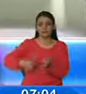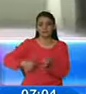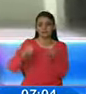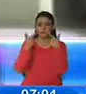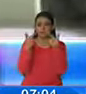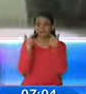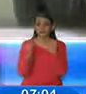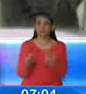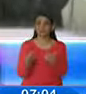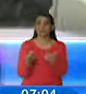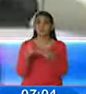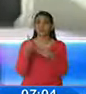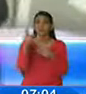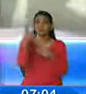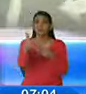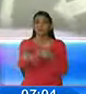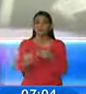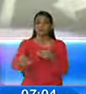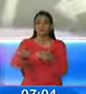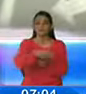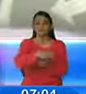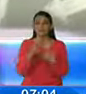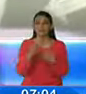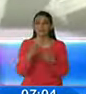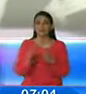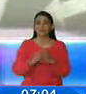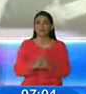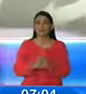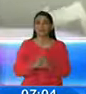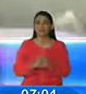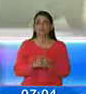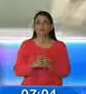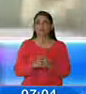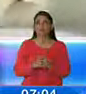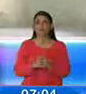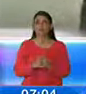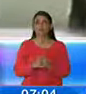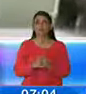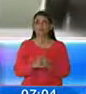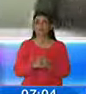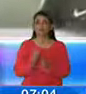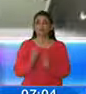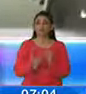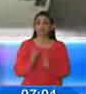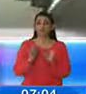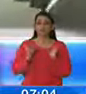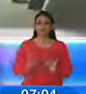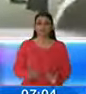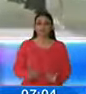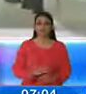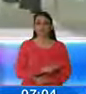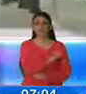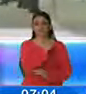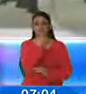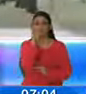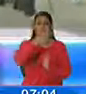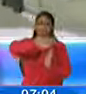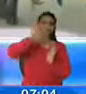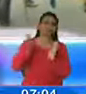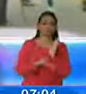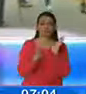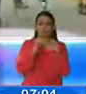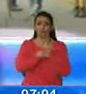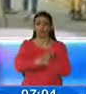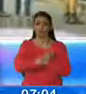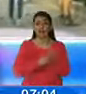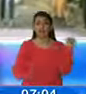pueden observar, al fondo están dirigiéndose personas que han permanecido aquí durante toda la noche, dicen, y van a